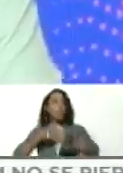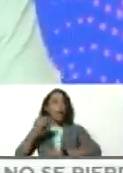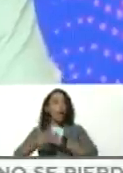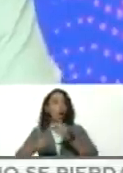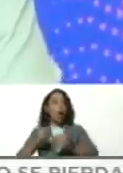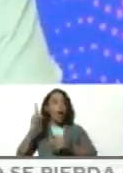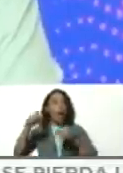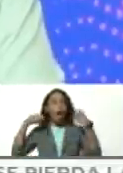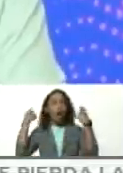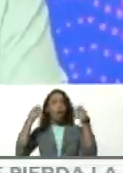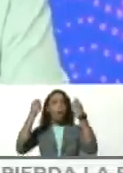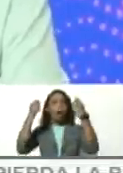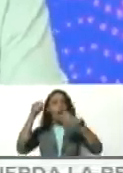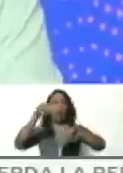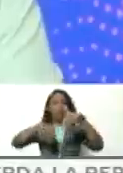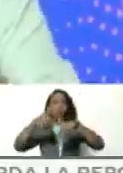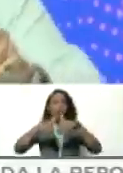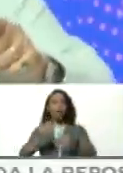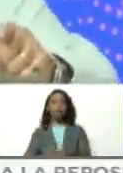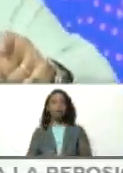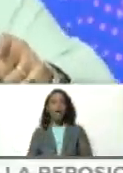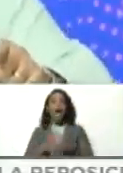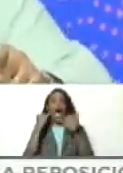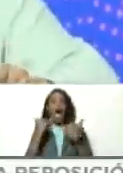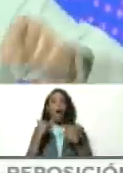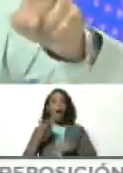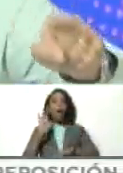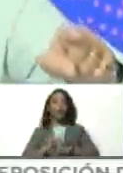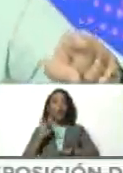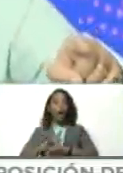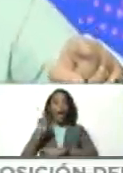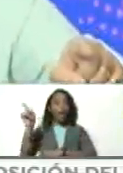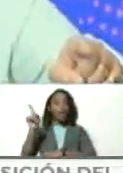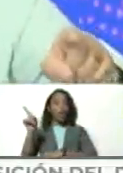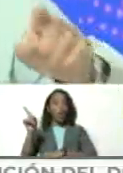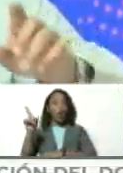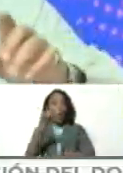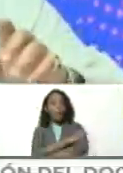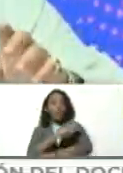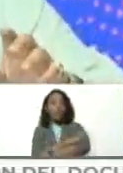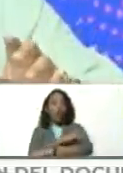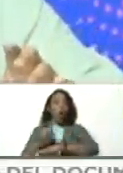en la campaña electoral. Ahora le toca a la oposición gobernar